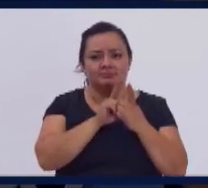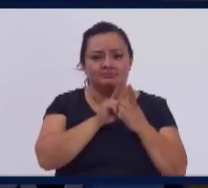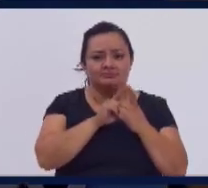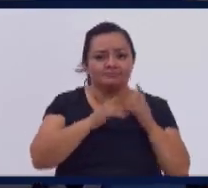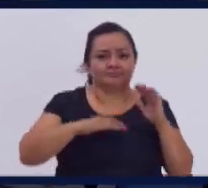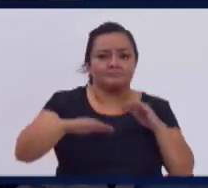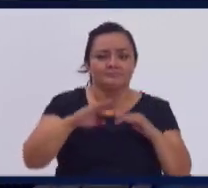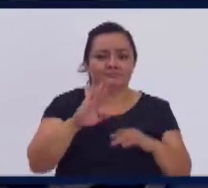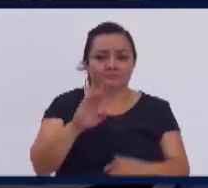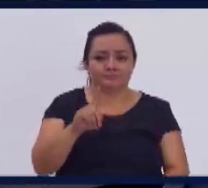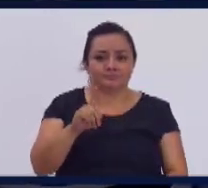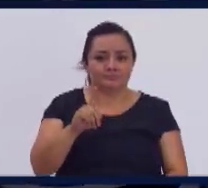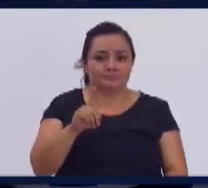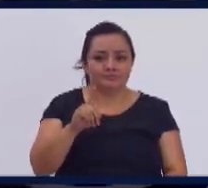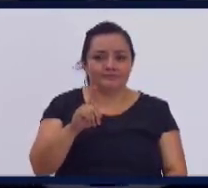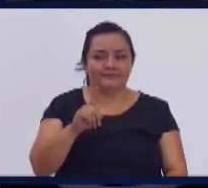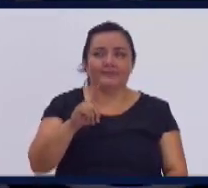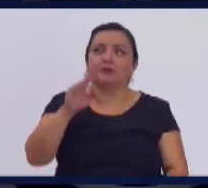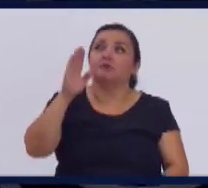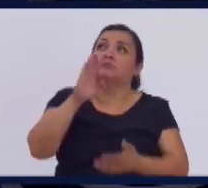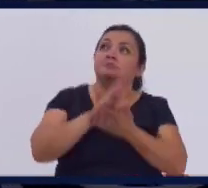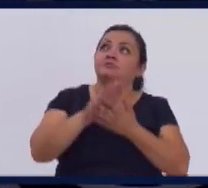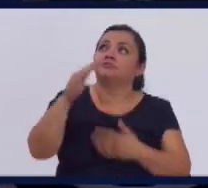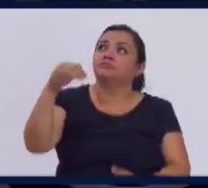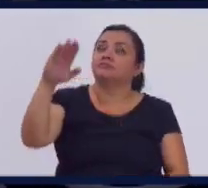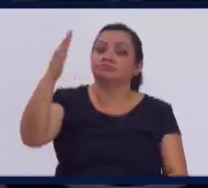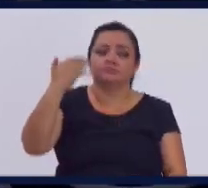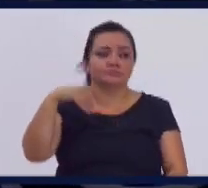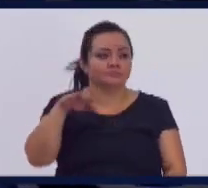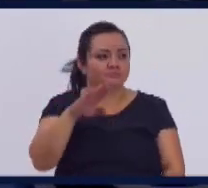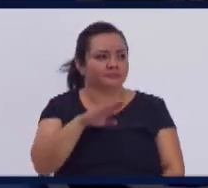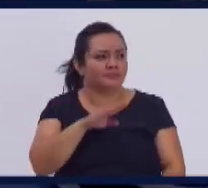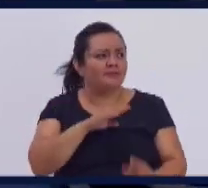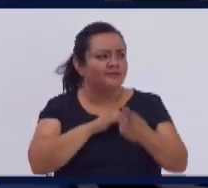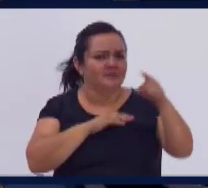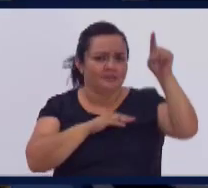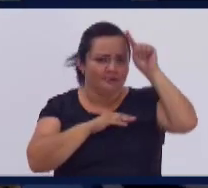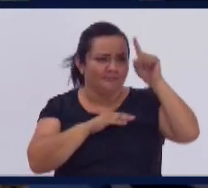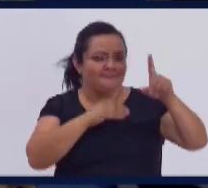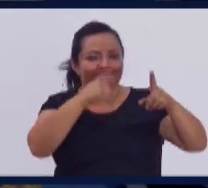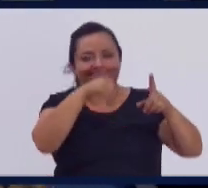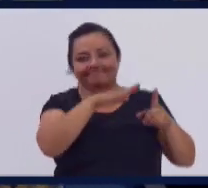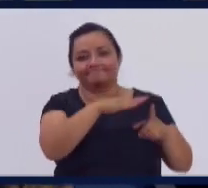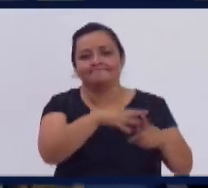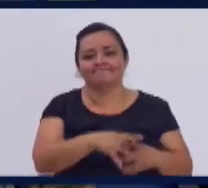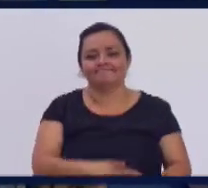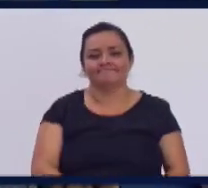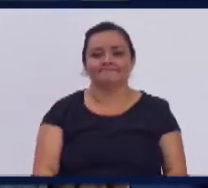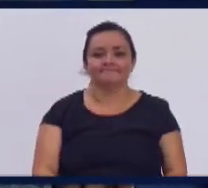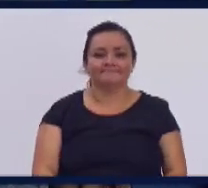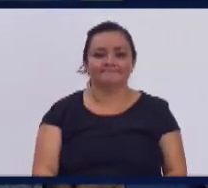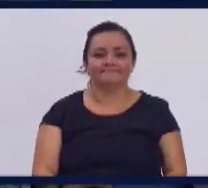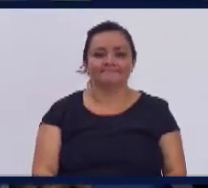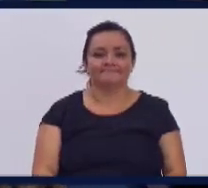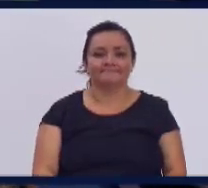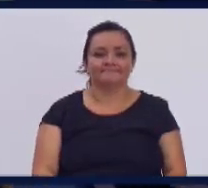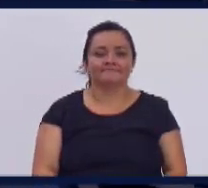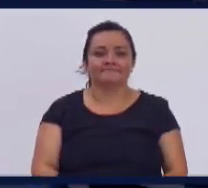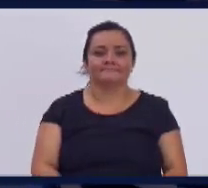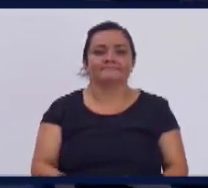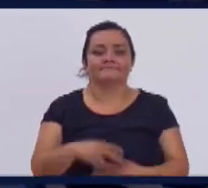lugar de tú reprenderlo, la presencia de Dios haga que los demonios huyan delante de ti. Amigo y